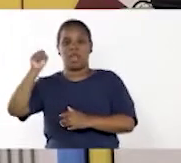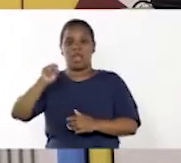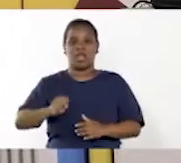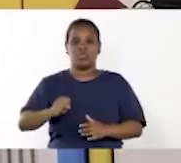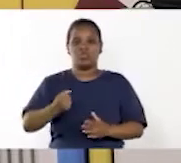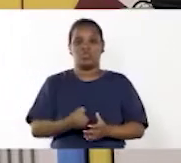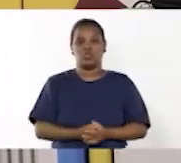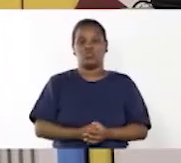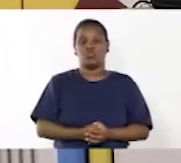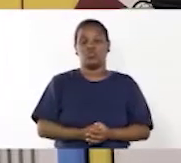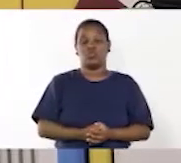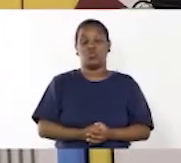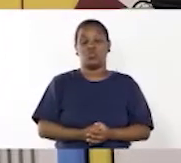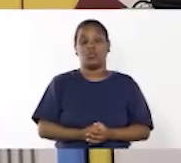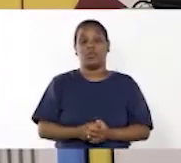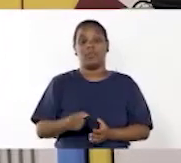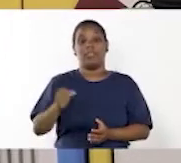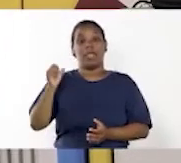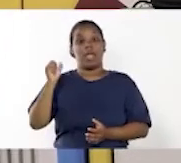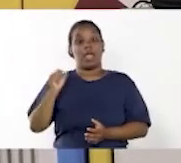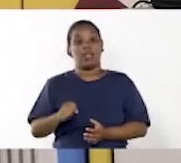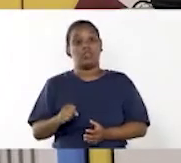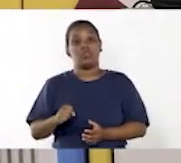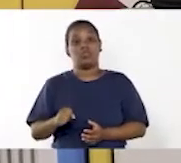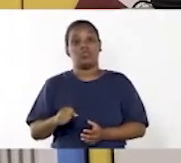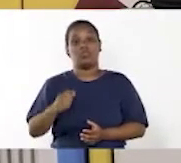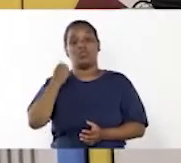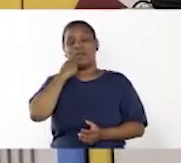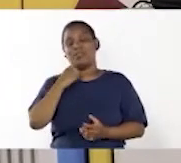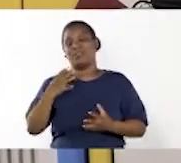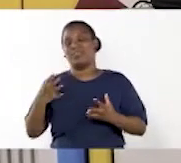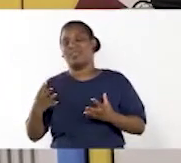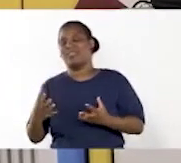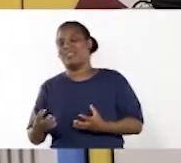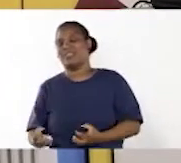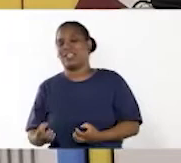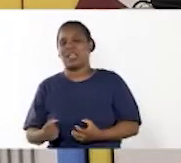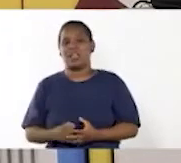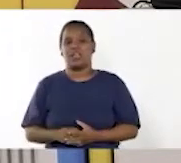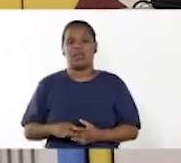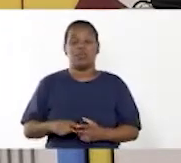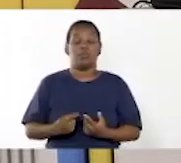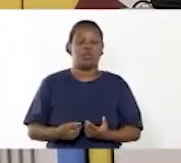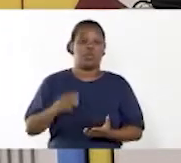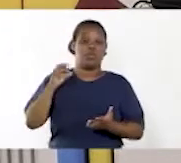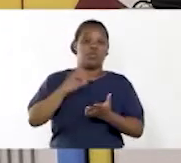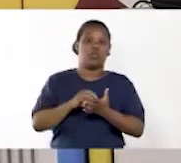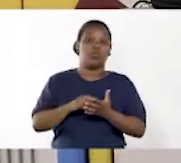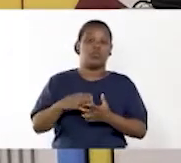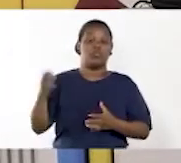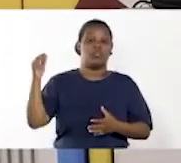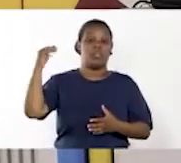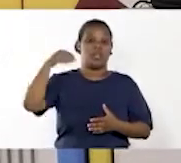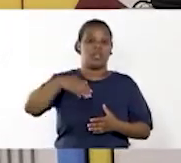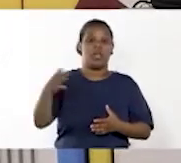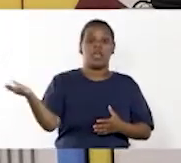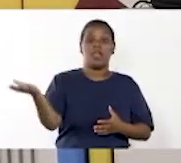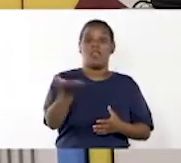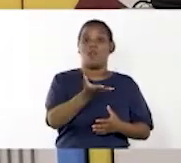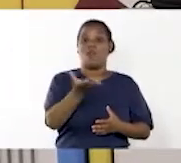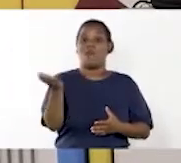de más precipitación. Al sur, zona más seca, porque es donde llegan los vientos